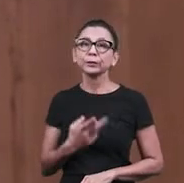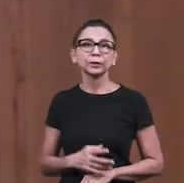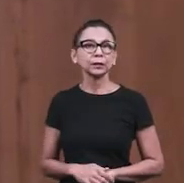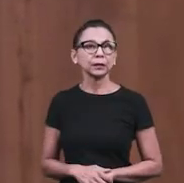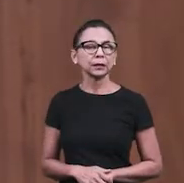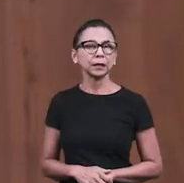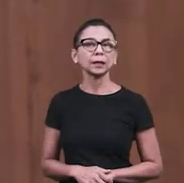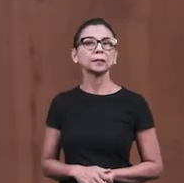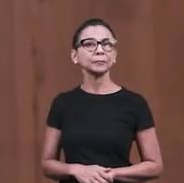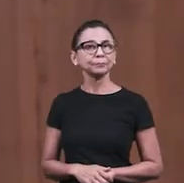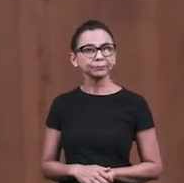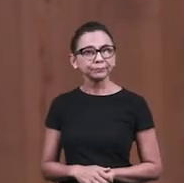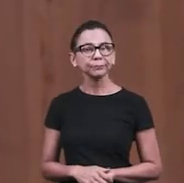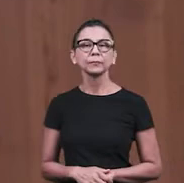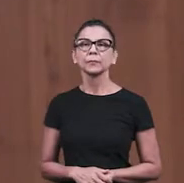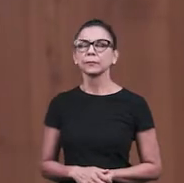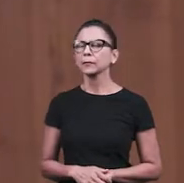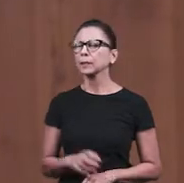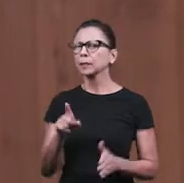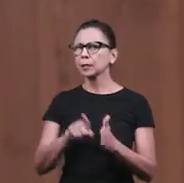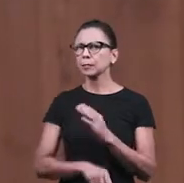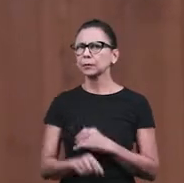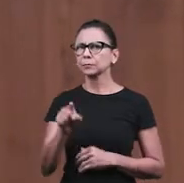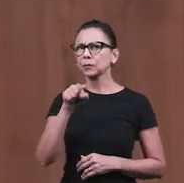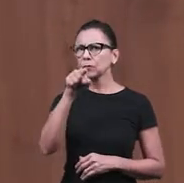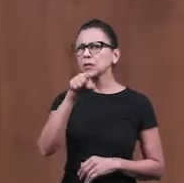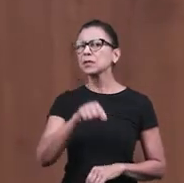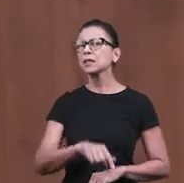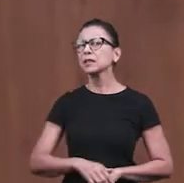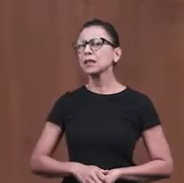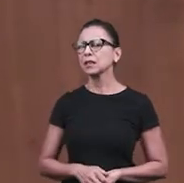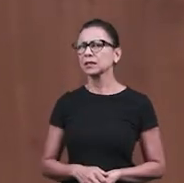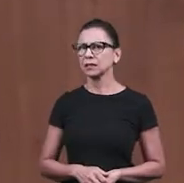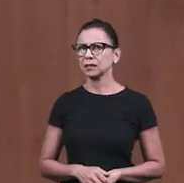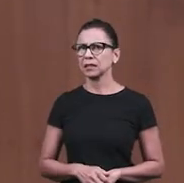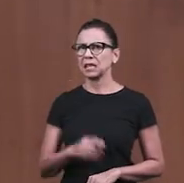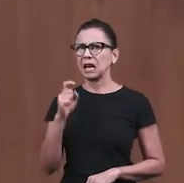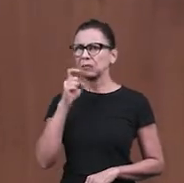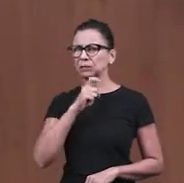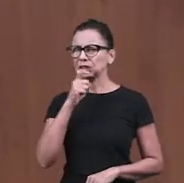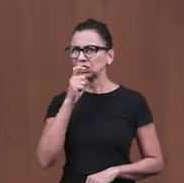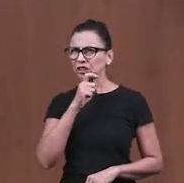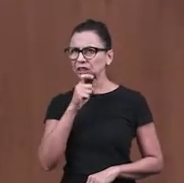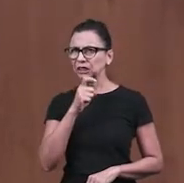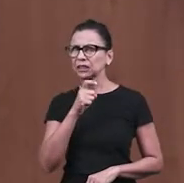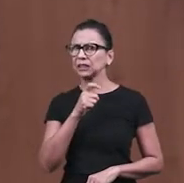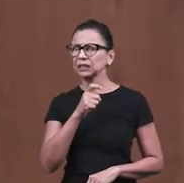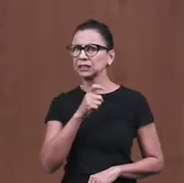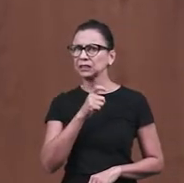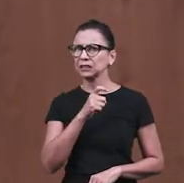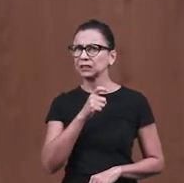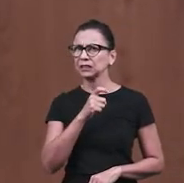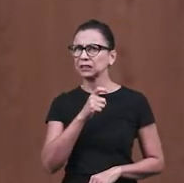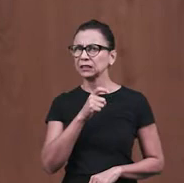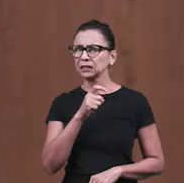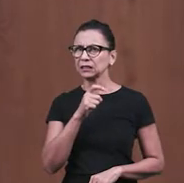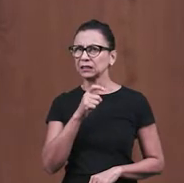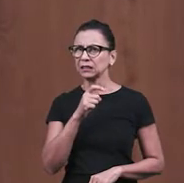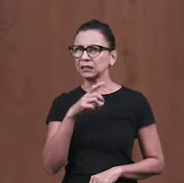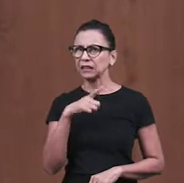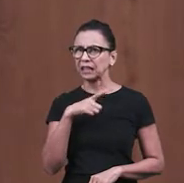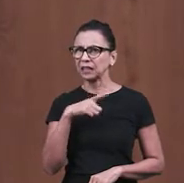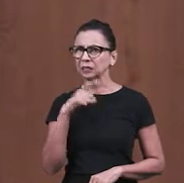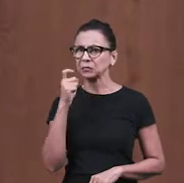tú tienes santificado tu vida, te has apartado de la mentira y de todo aquello que no